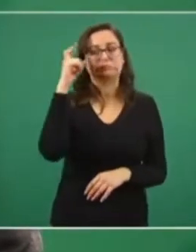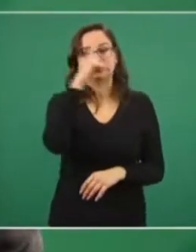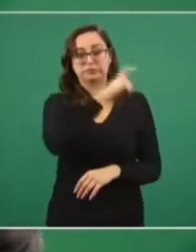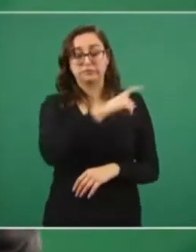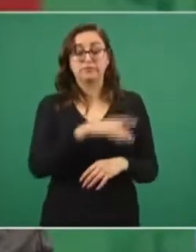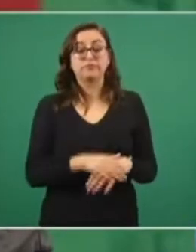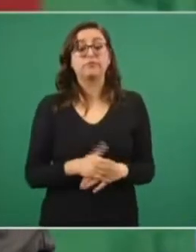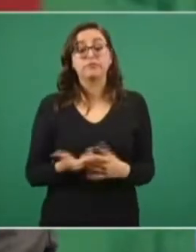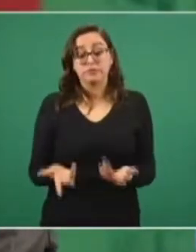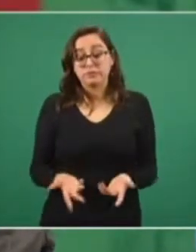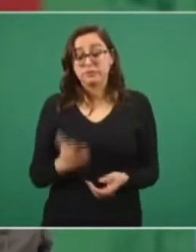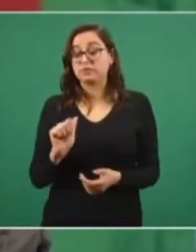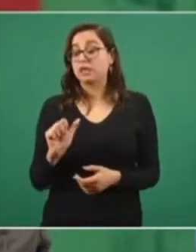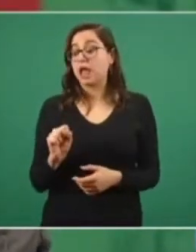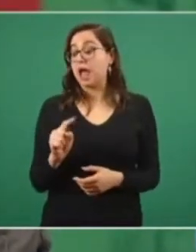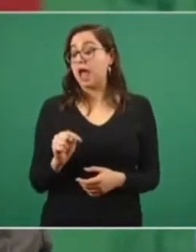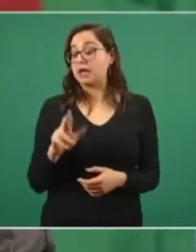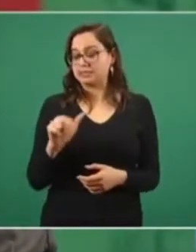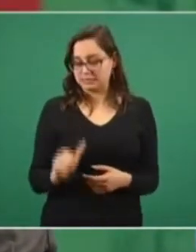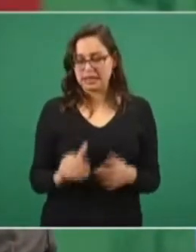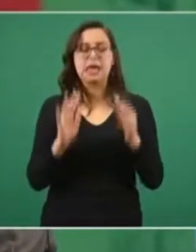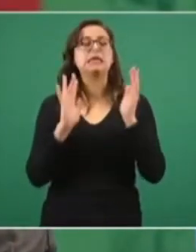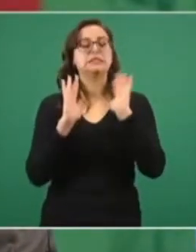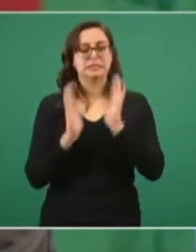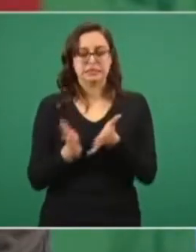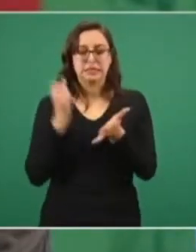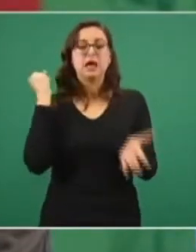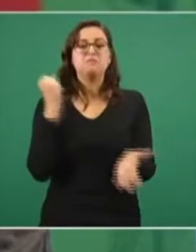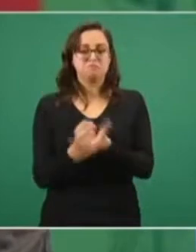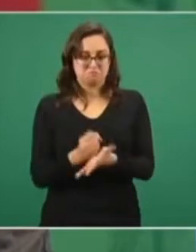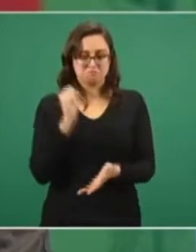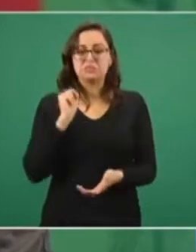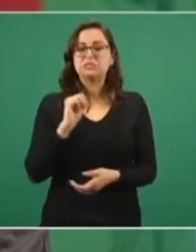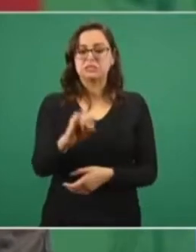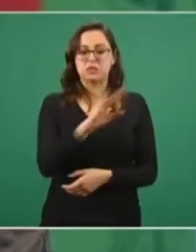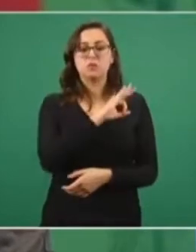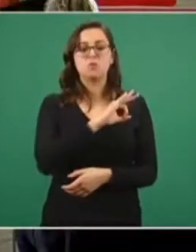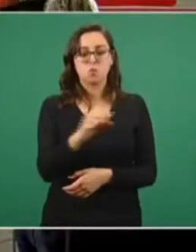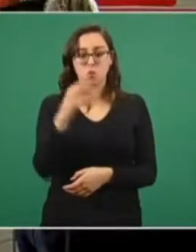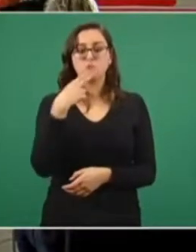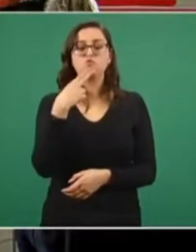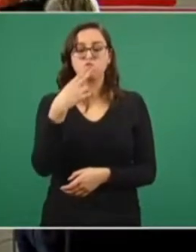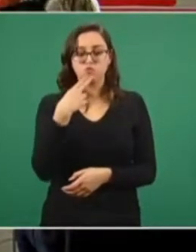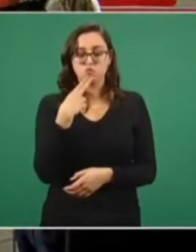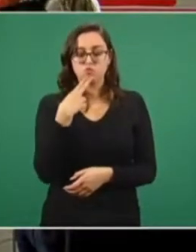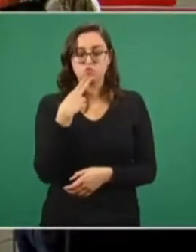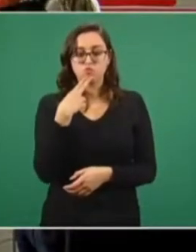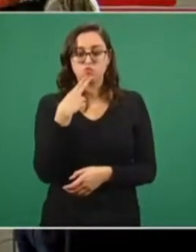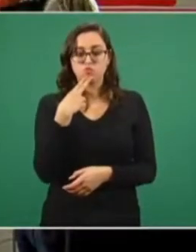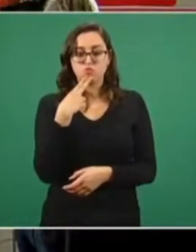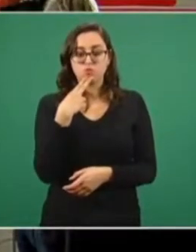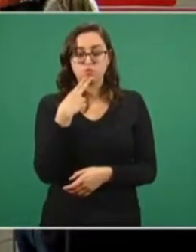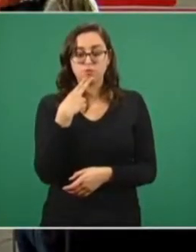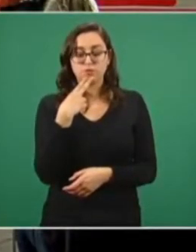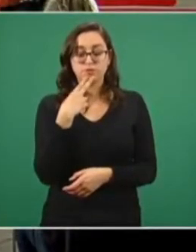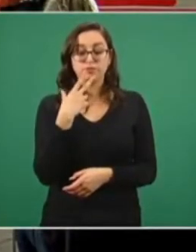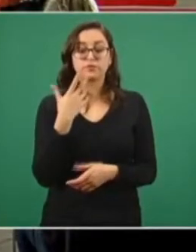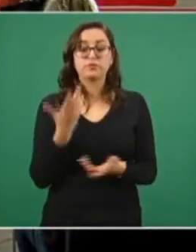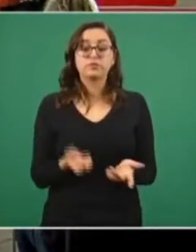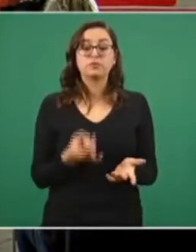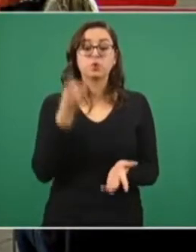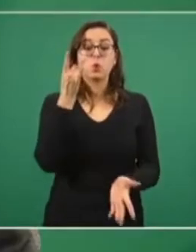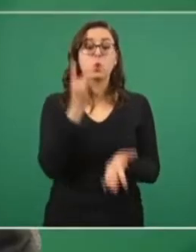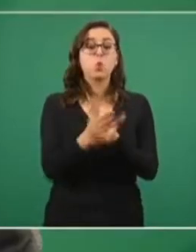hasta el momento, allá se le confirió la autorización de uso de emergencia, está pendiente de